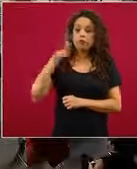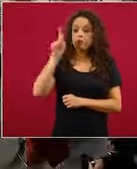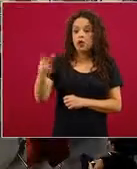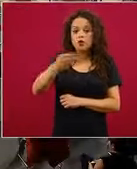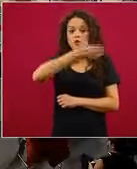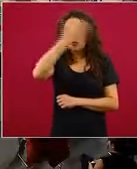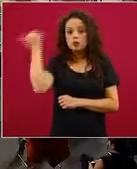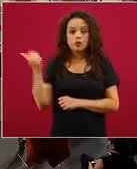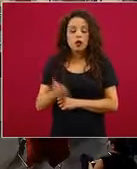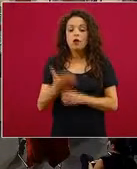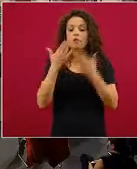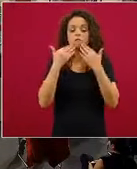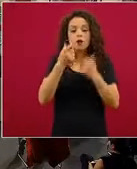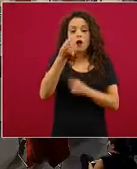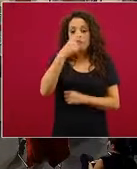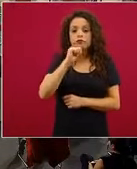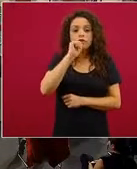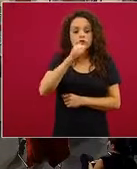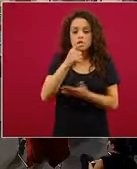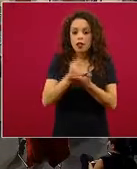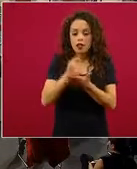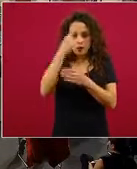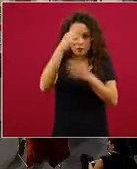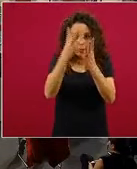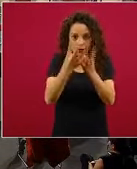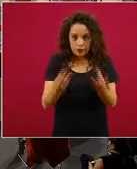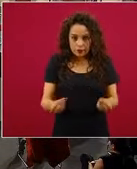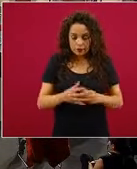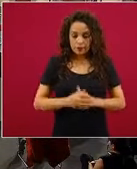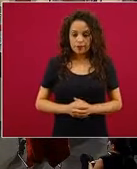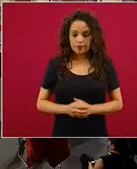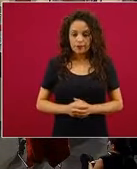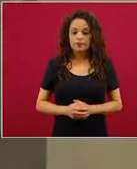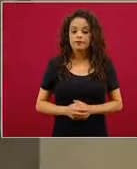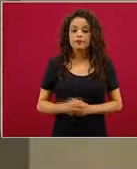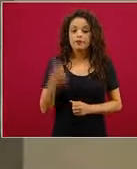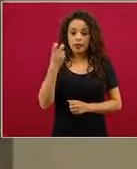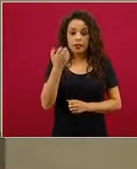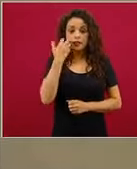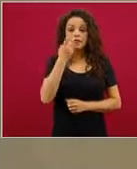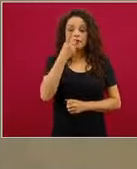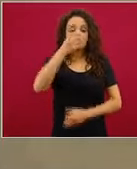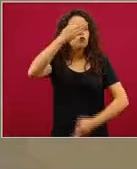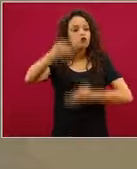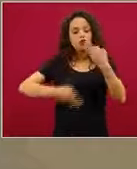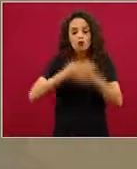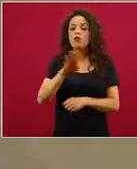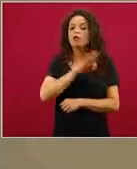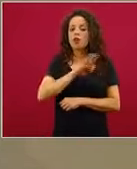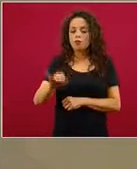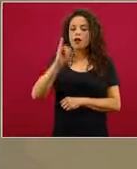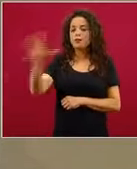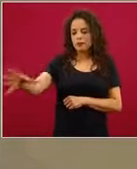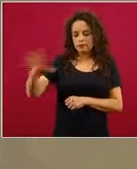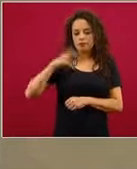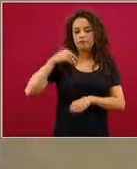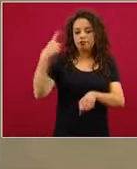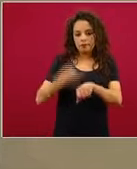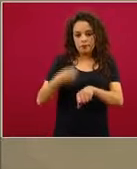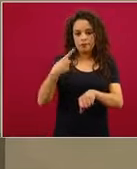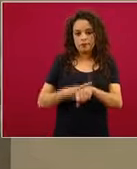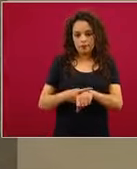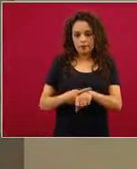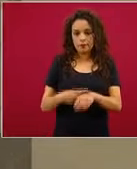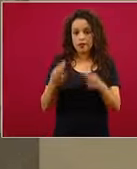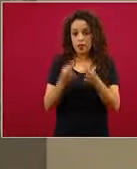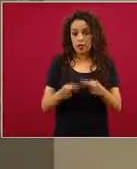no esté tomando tratamiento. Entonces, todos podemos enfermar de tuberculosis, es importante que lo sepamos, y